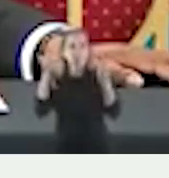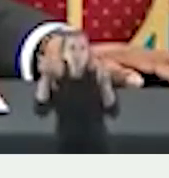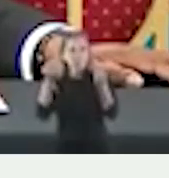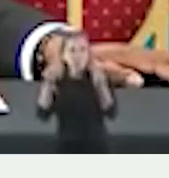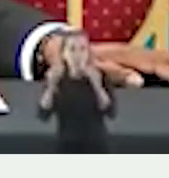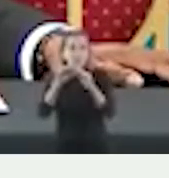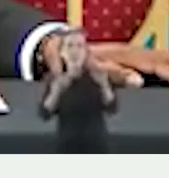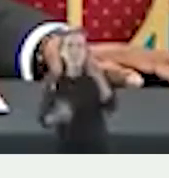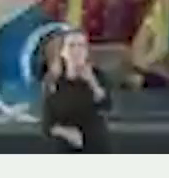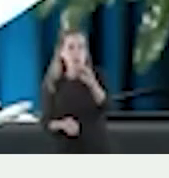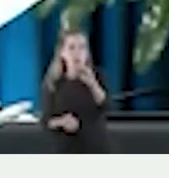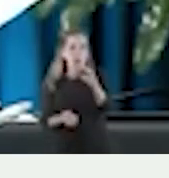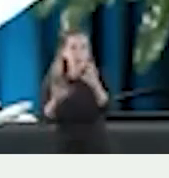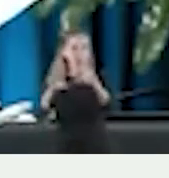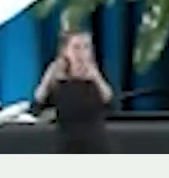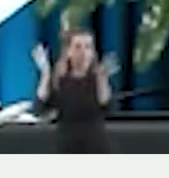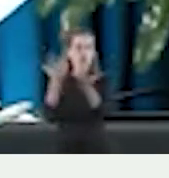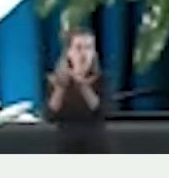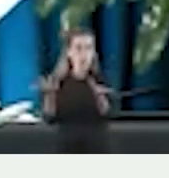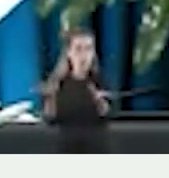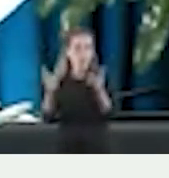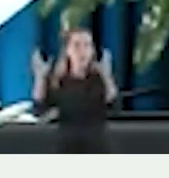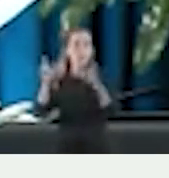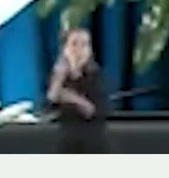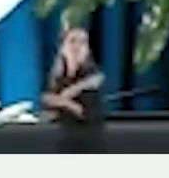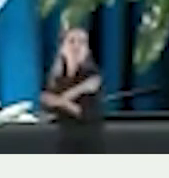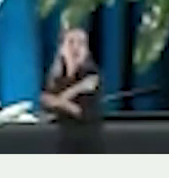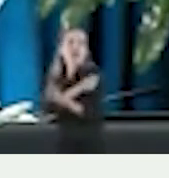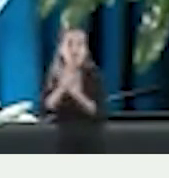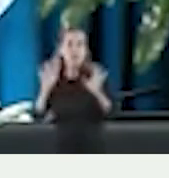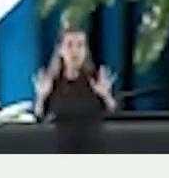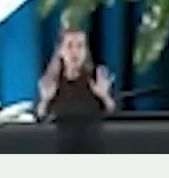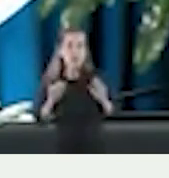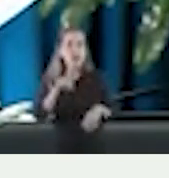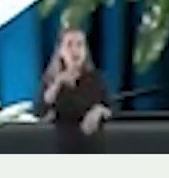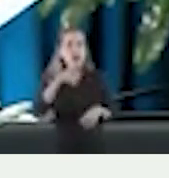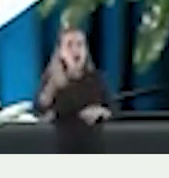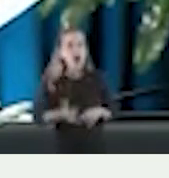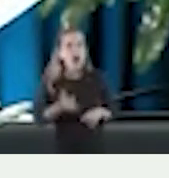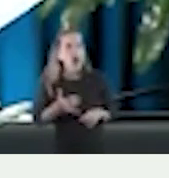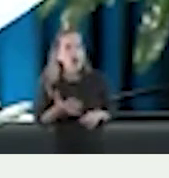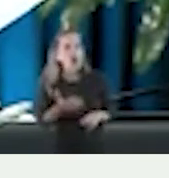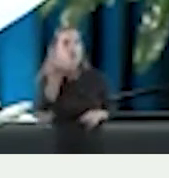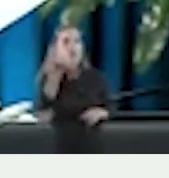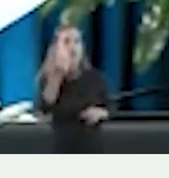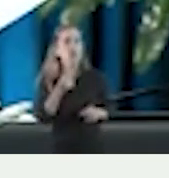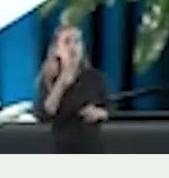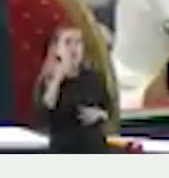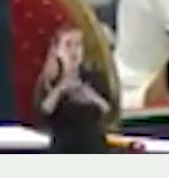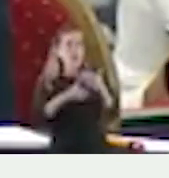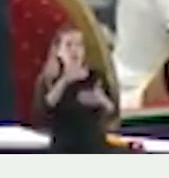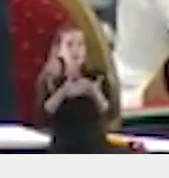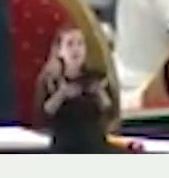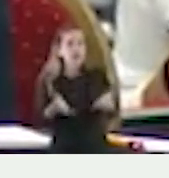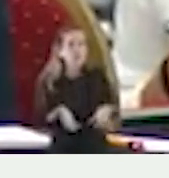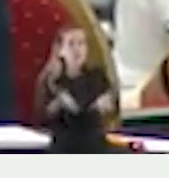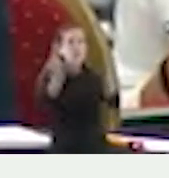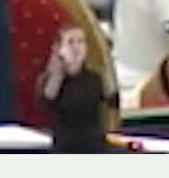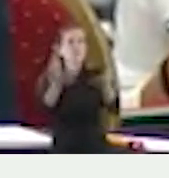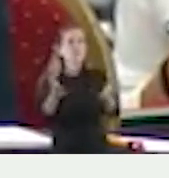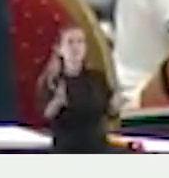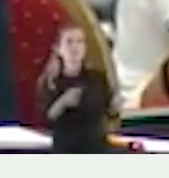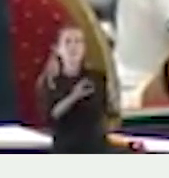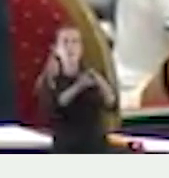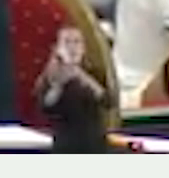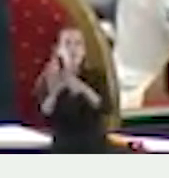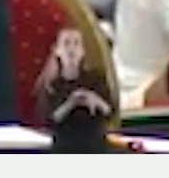injusto que era el mundo. Ahora, tenemos todas las posibilidades de crecer juntos. Tenemos todas las